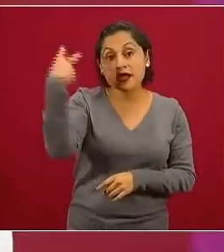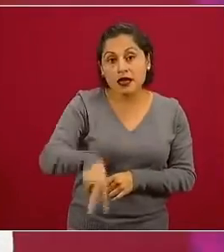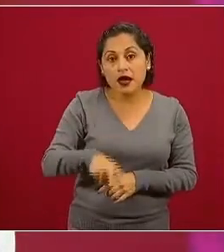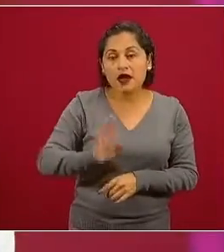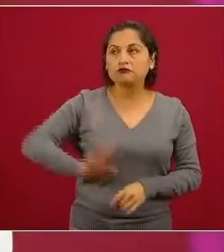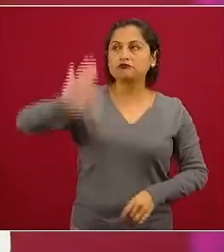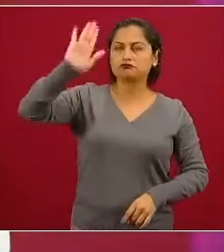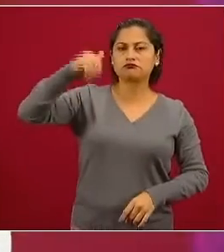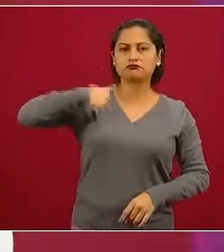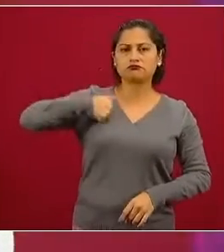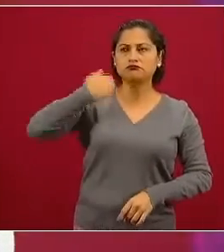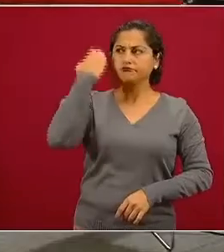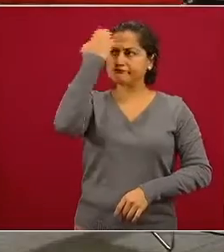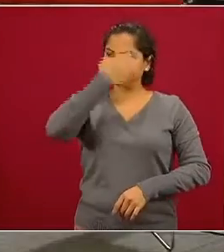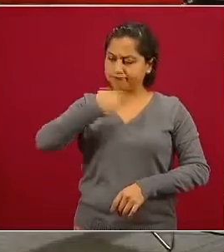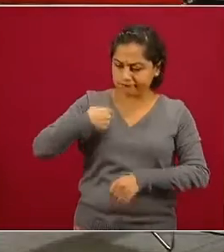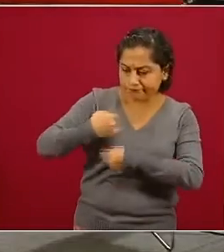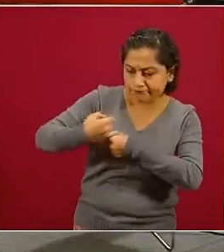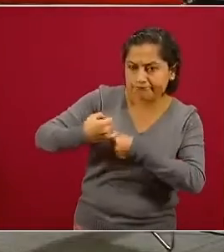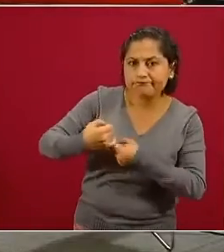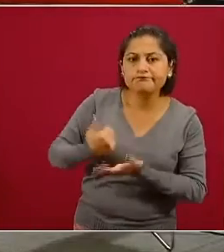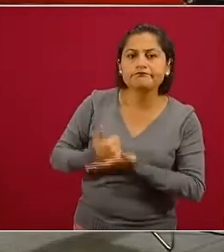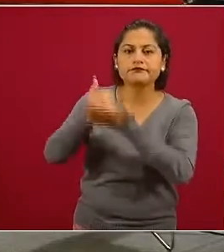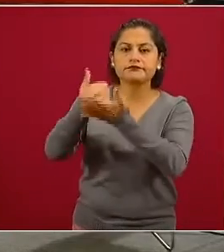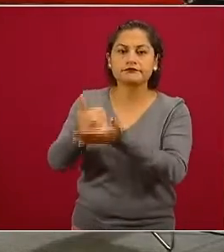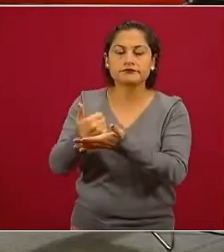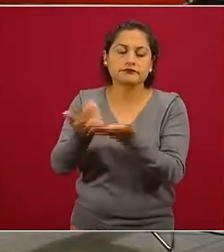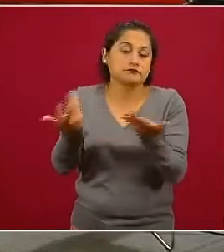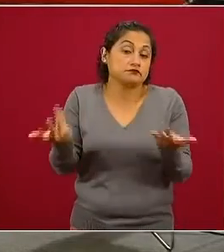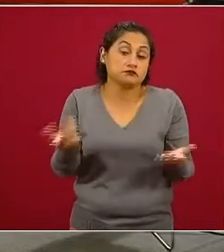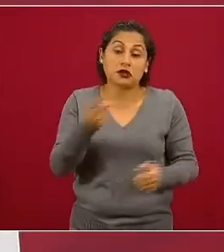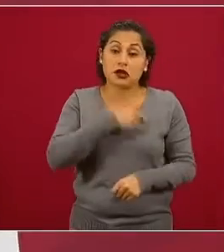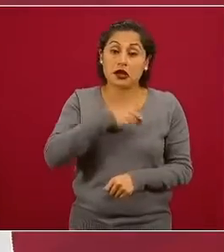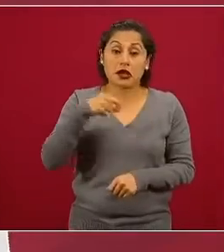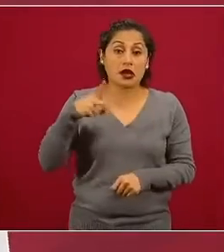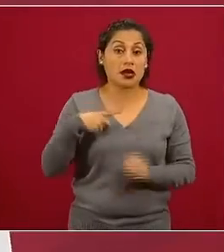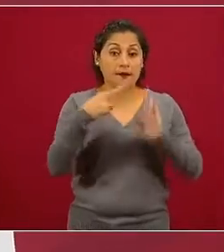sujetas a una evaluación en México.